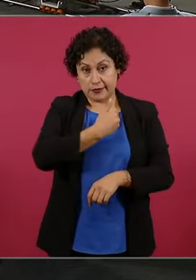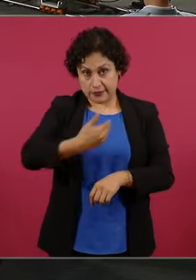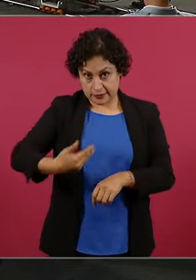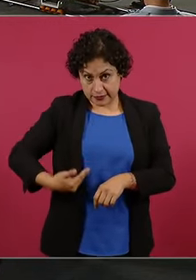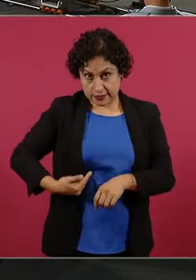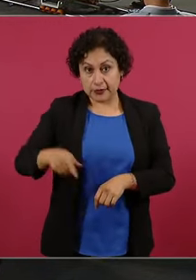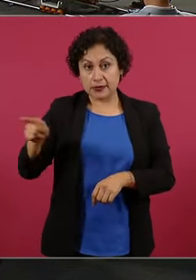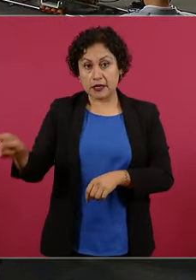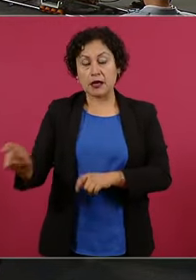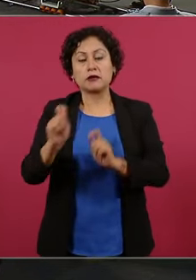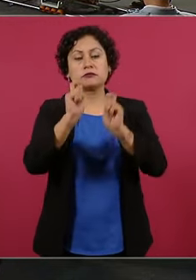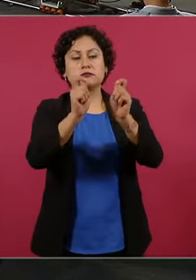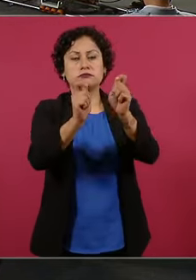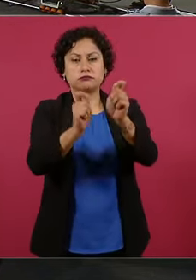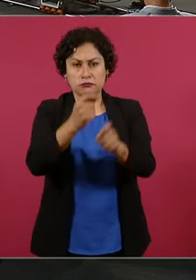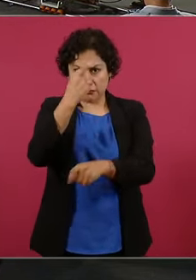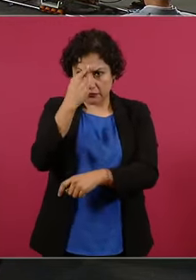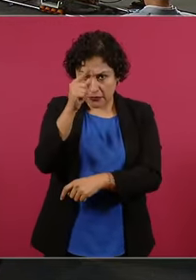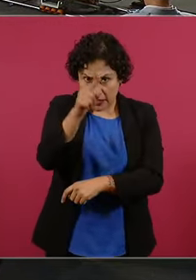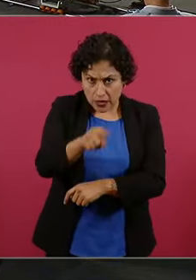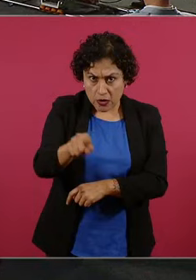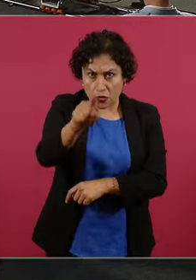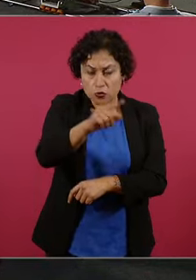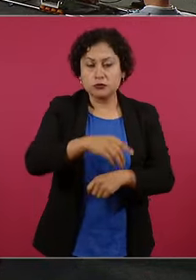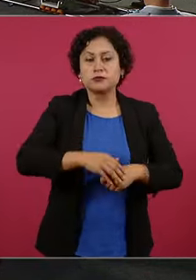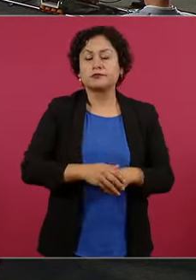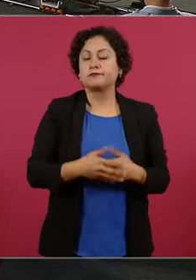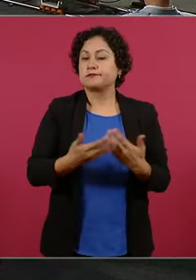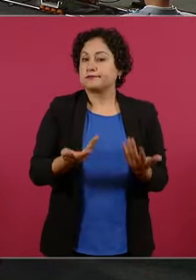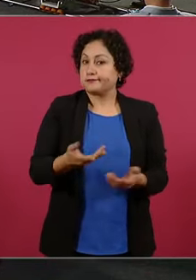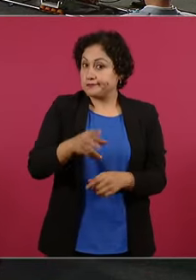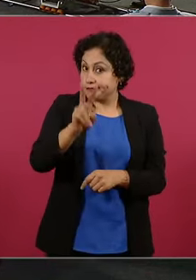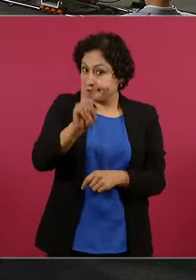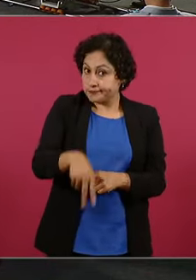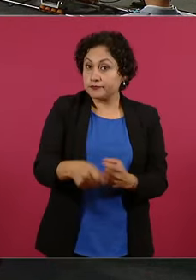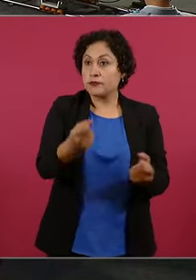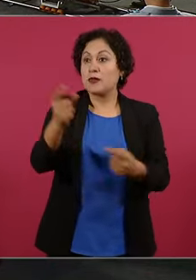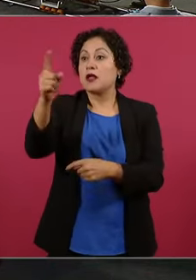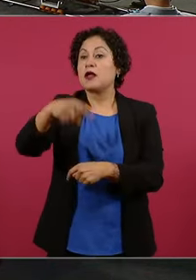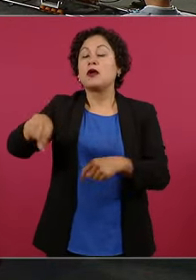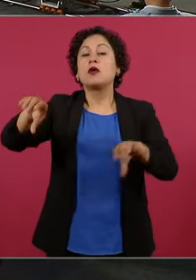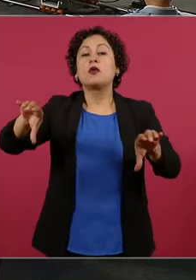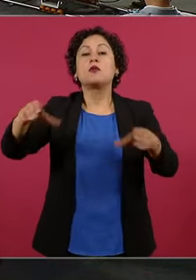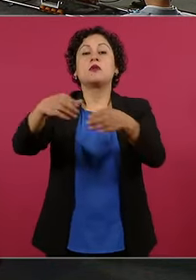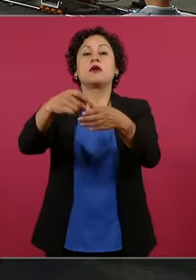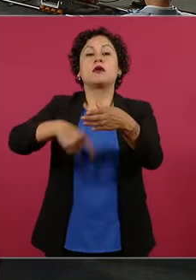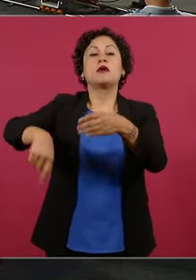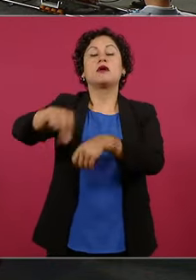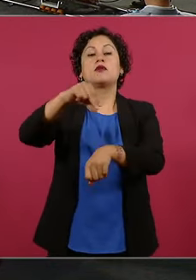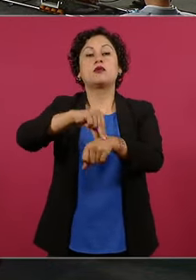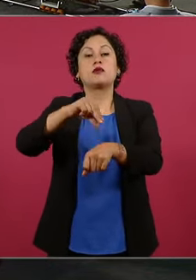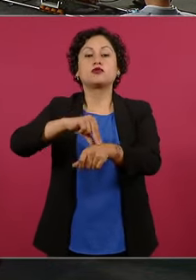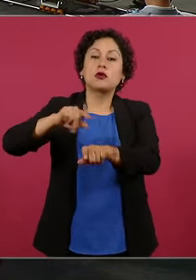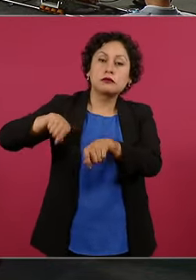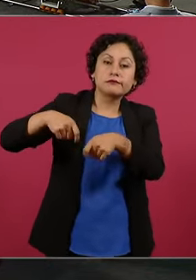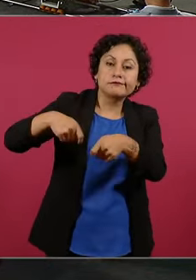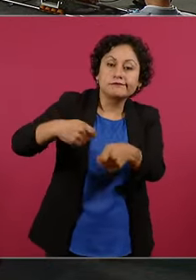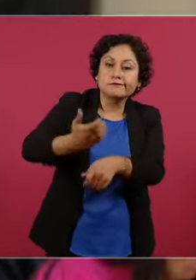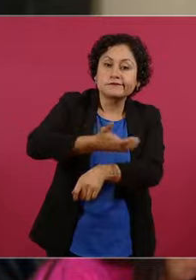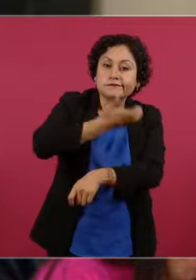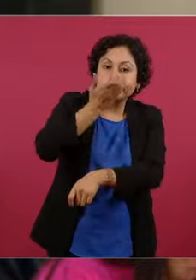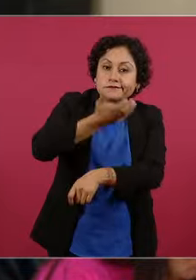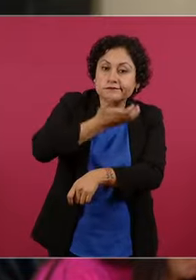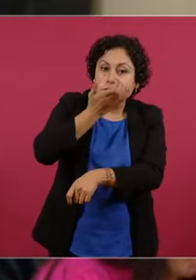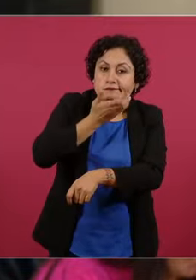que los curanderos, los médicos tradicionales han visto alguna situación delicada con usted, se